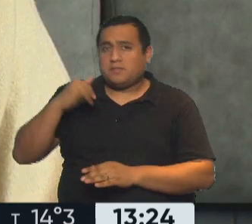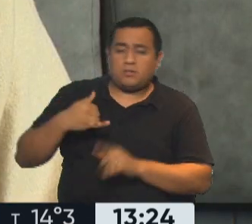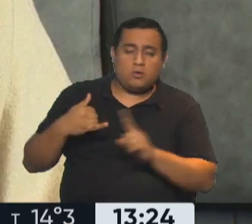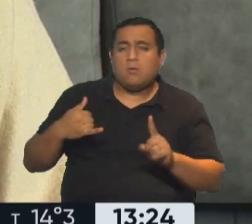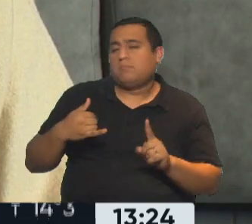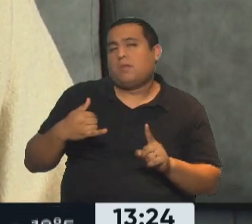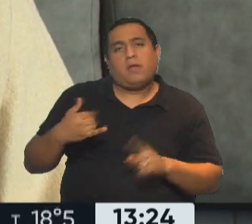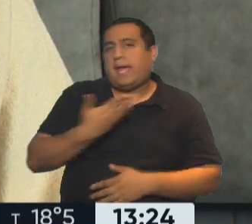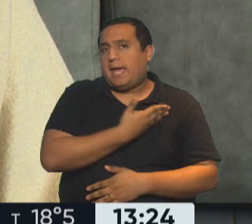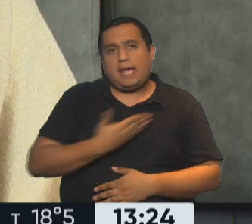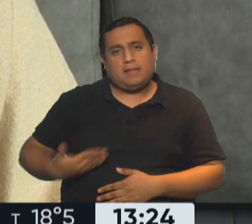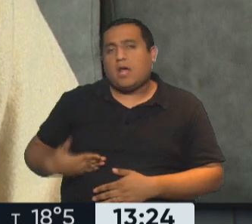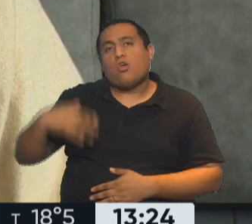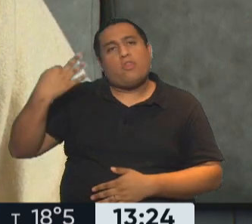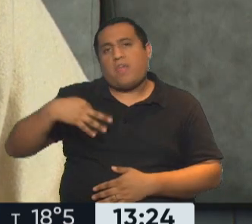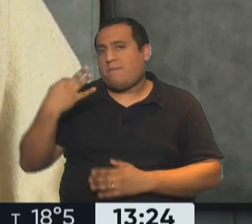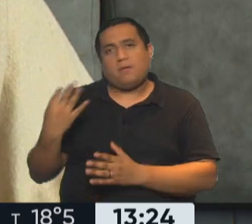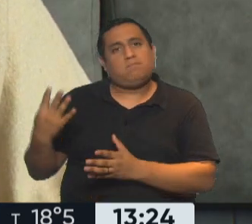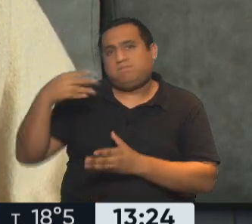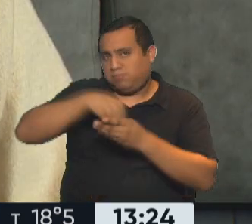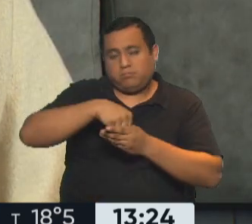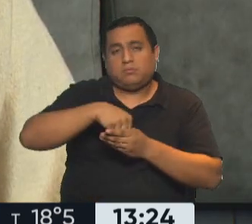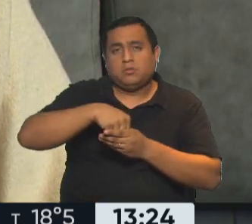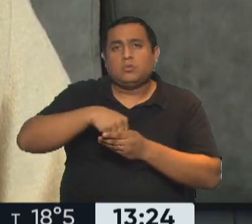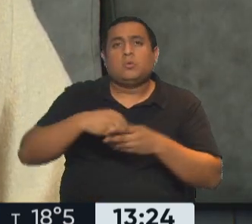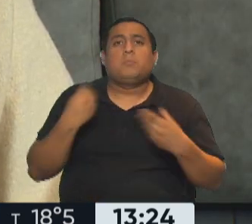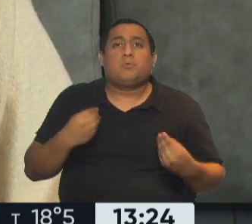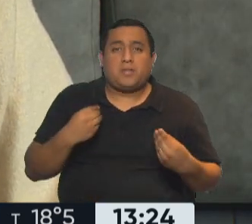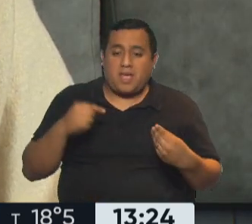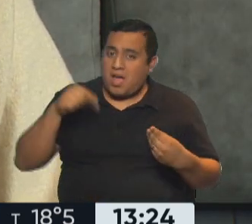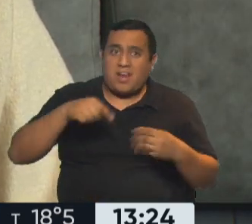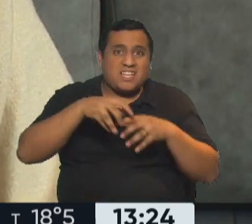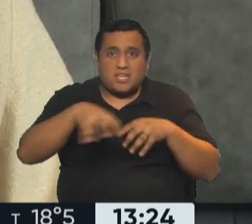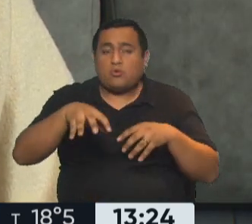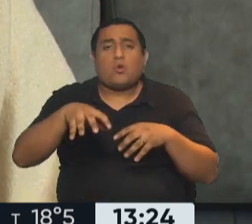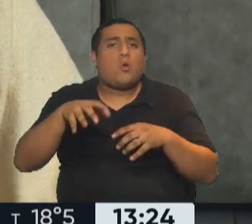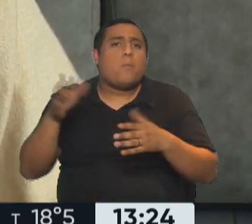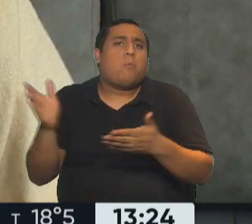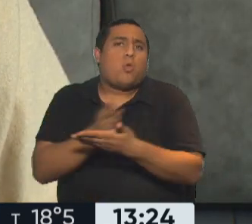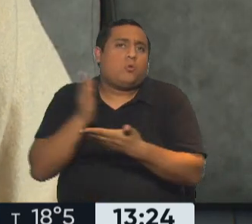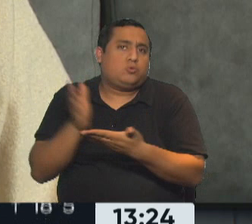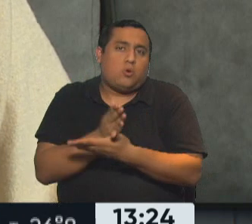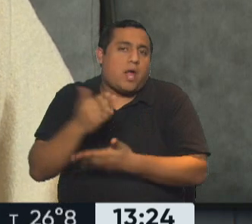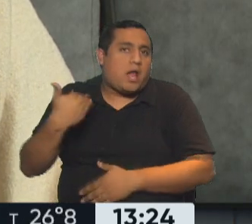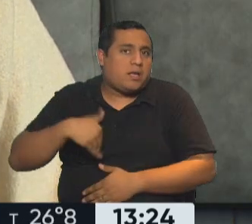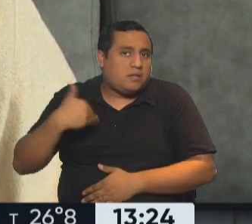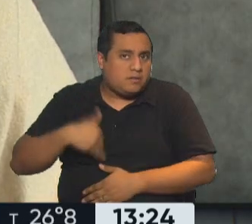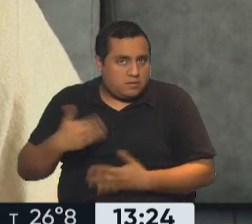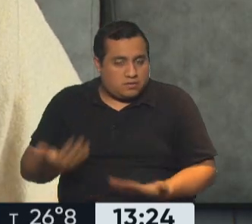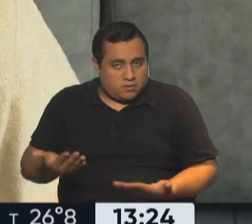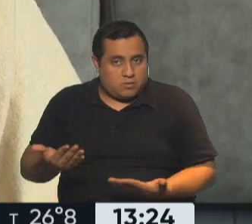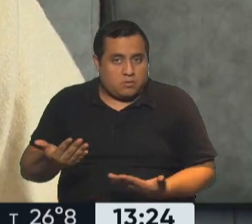debe intervenir porque está en juego un polo productor estratégico argentino, que es